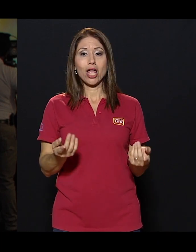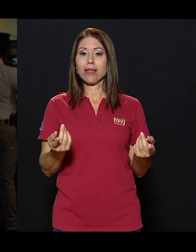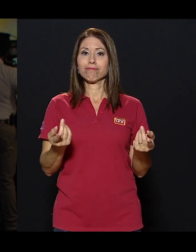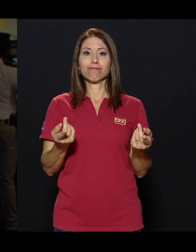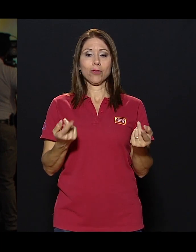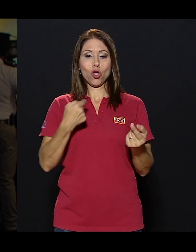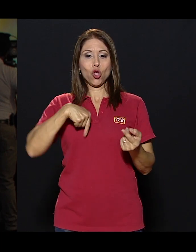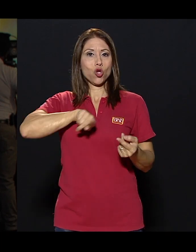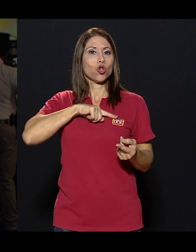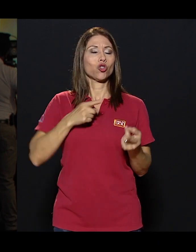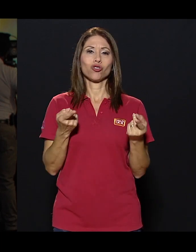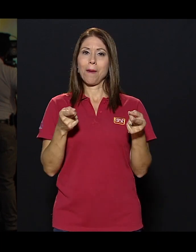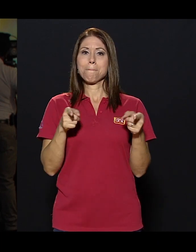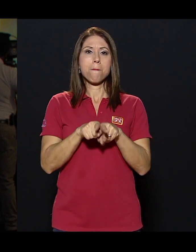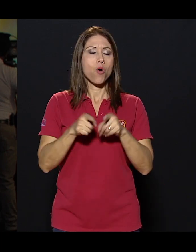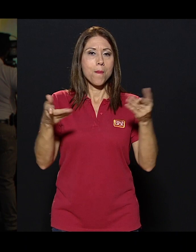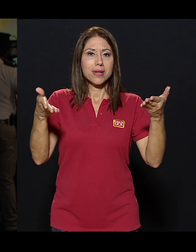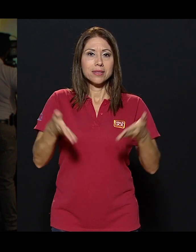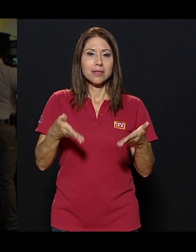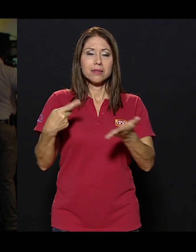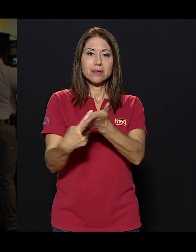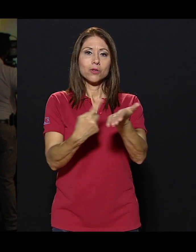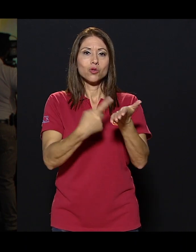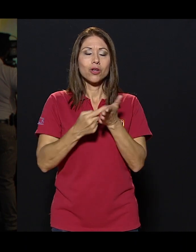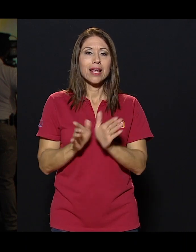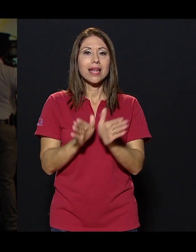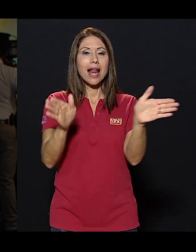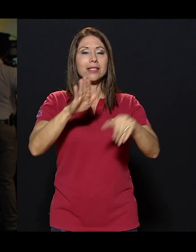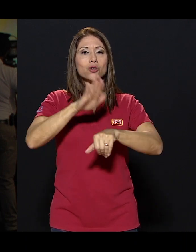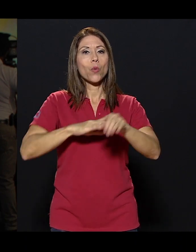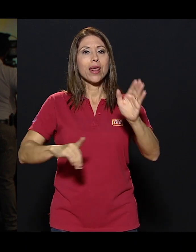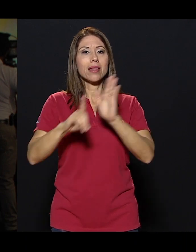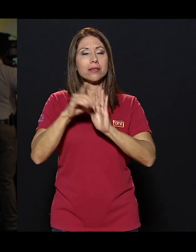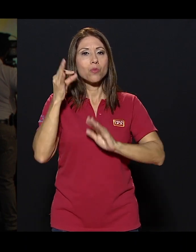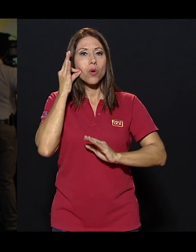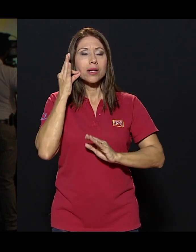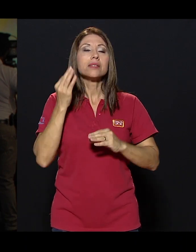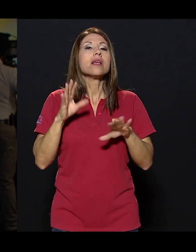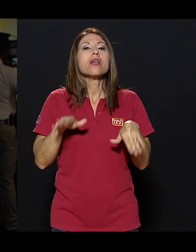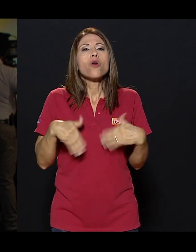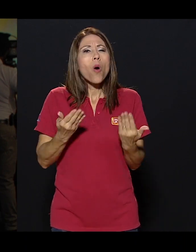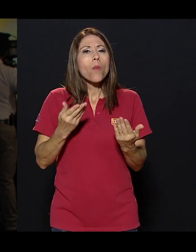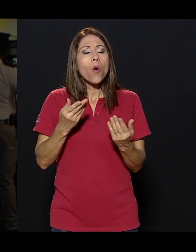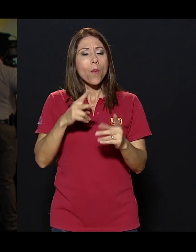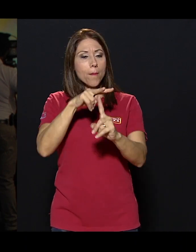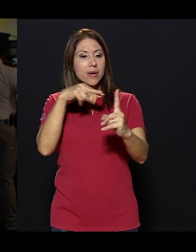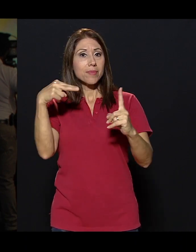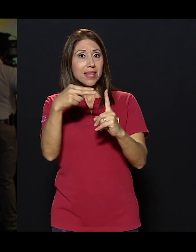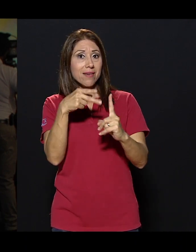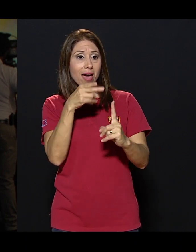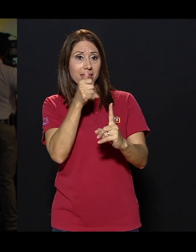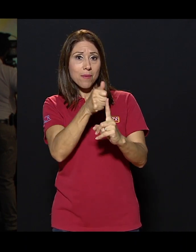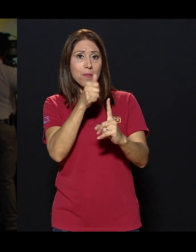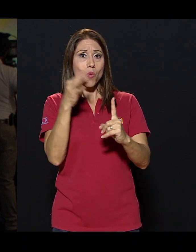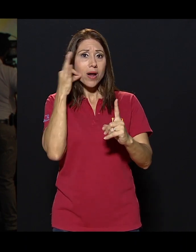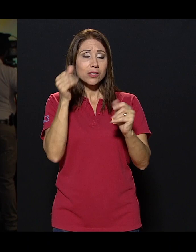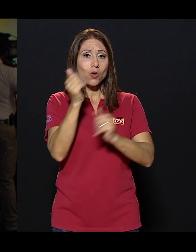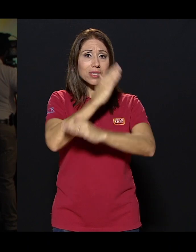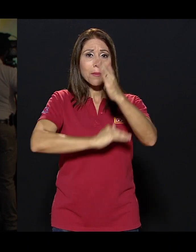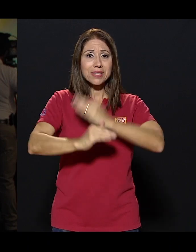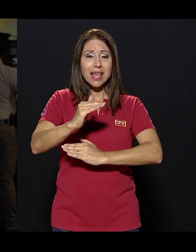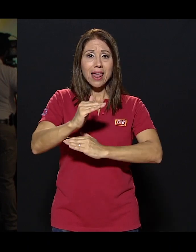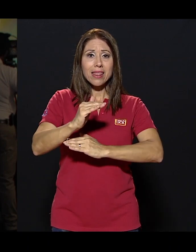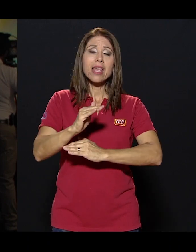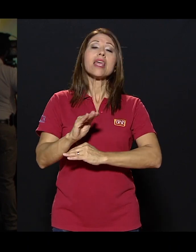estamos presentes en las discusiones generales sobre los derechos de las mujeres y cómo la perspectiva de las mujeres con discapacidad y la